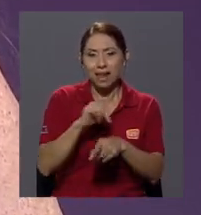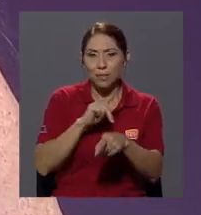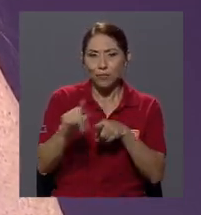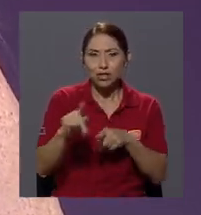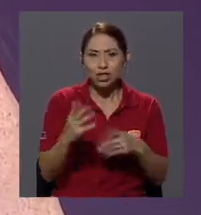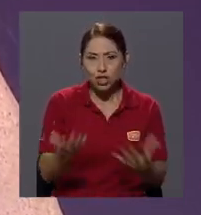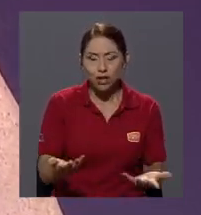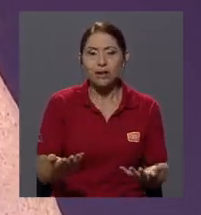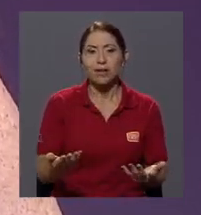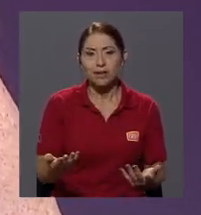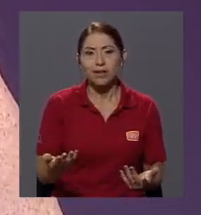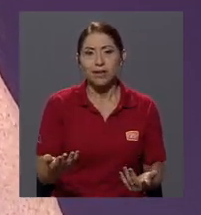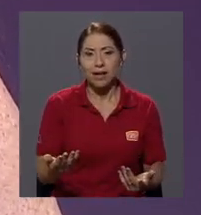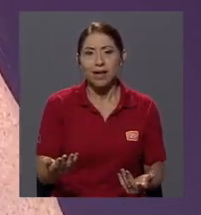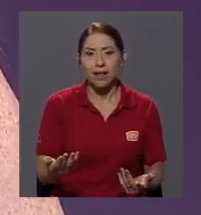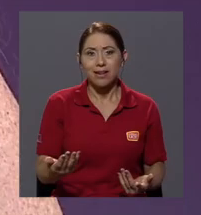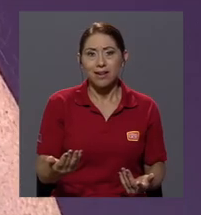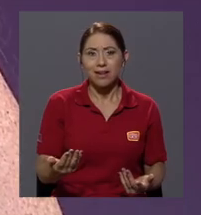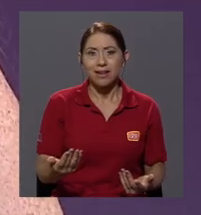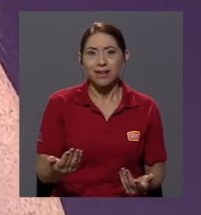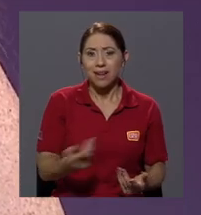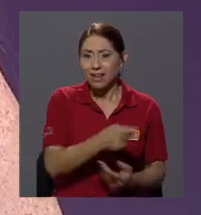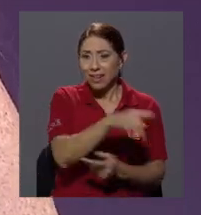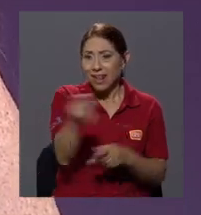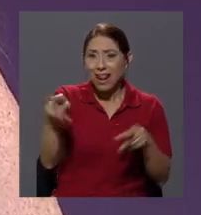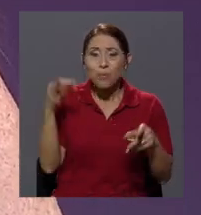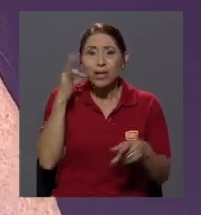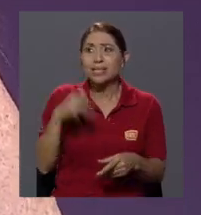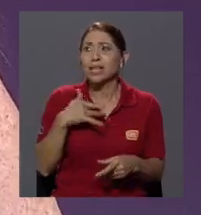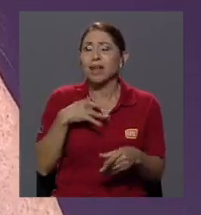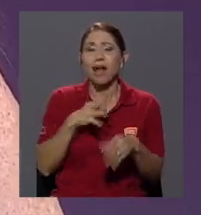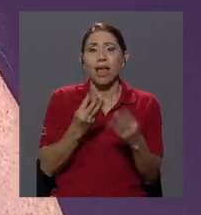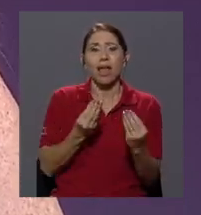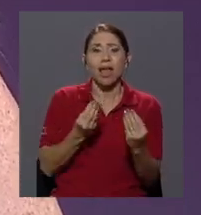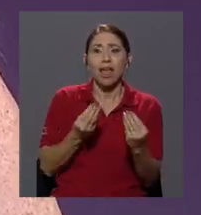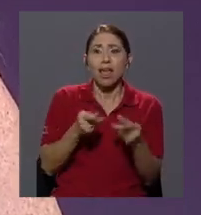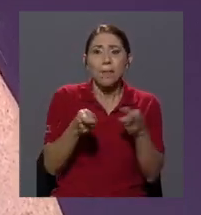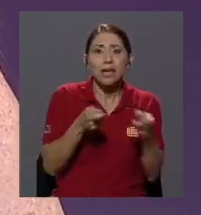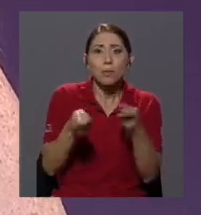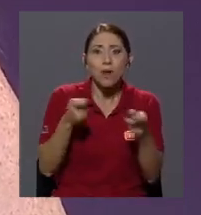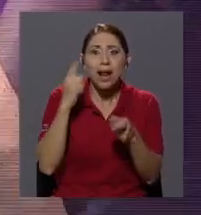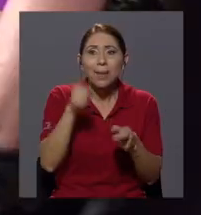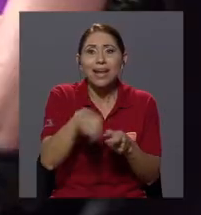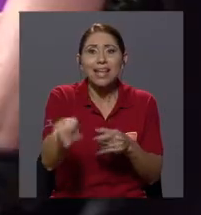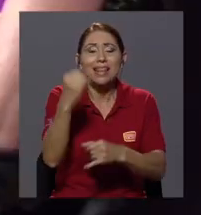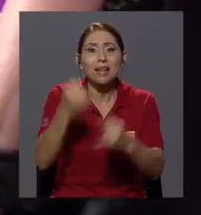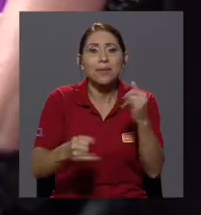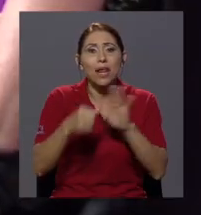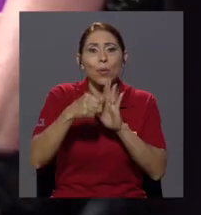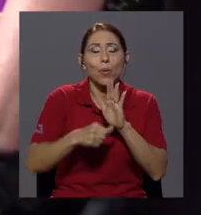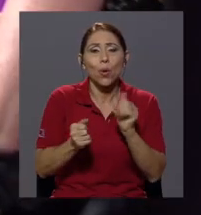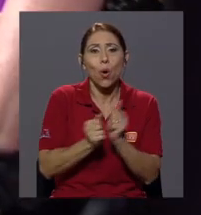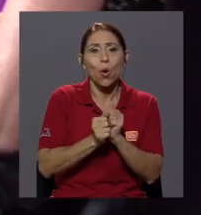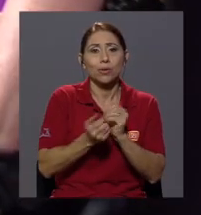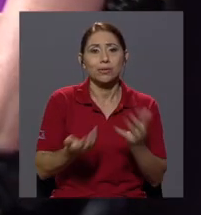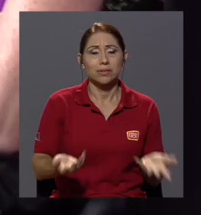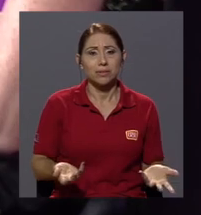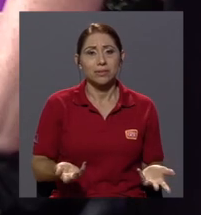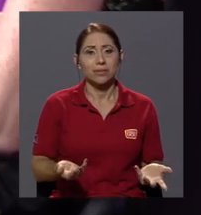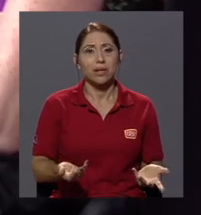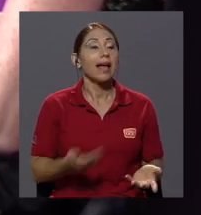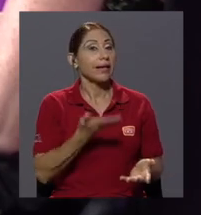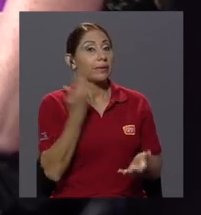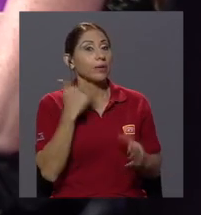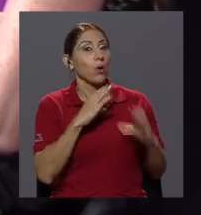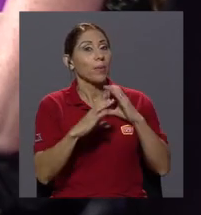ética profesional meter tanto miedo a la mujer y manipularla conversamos ahora